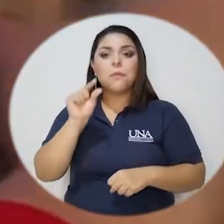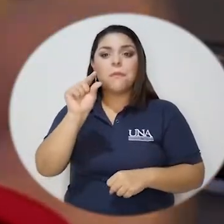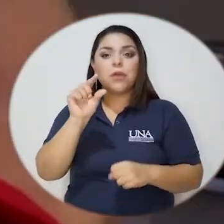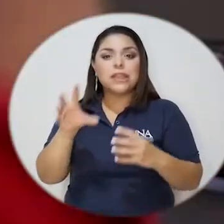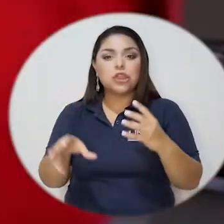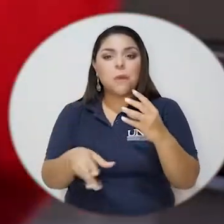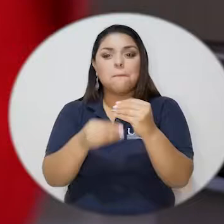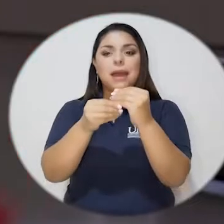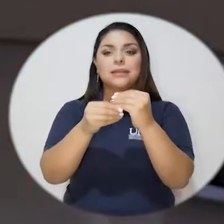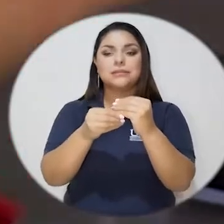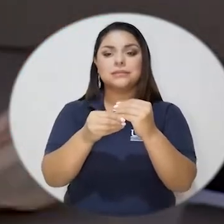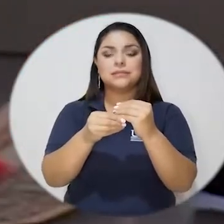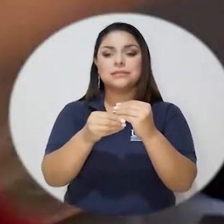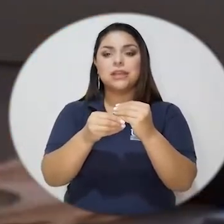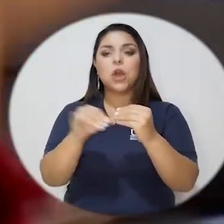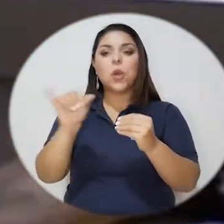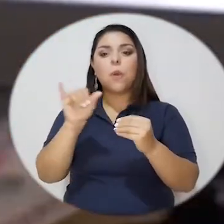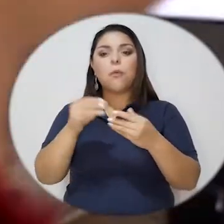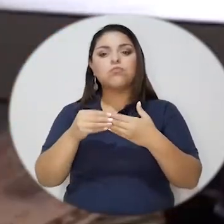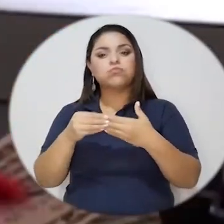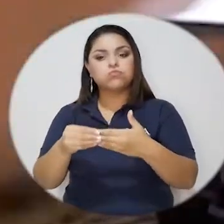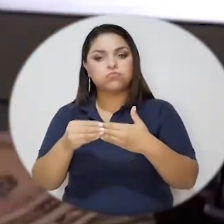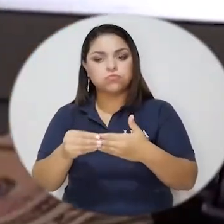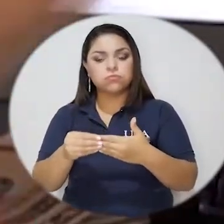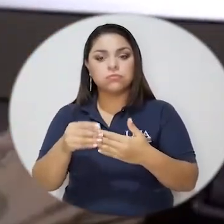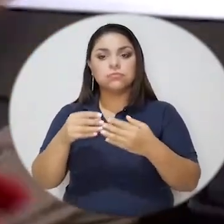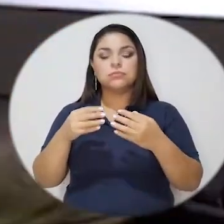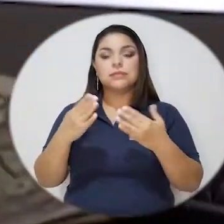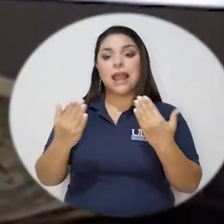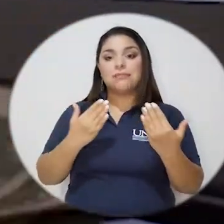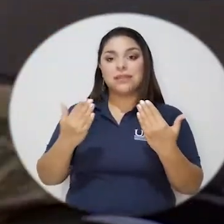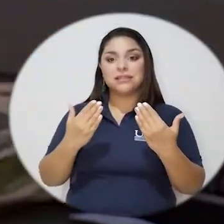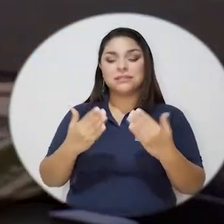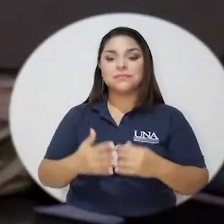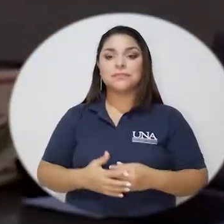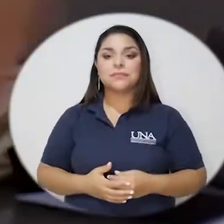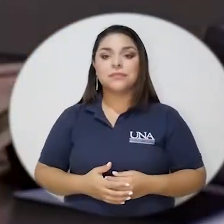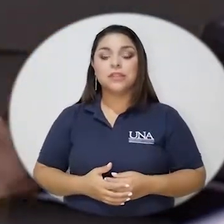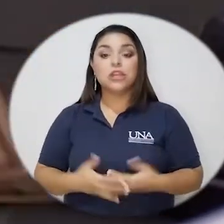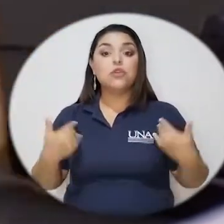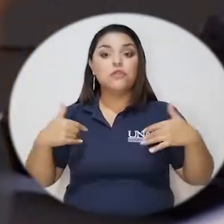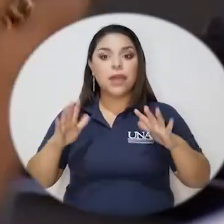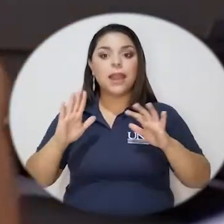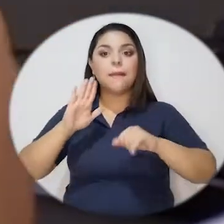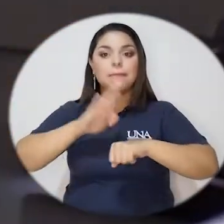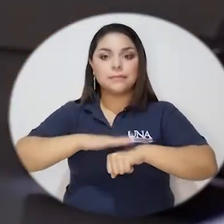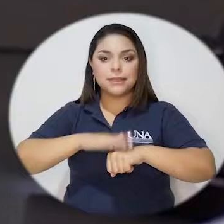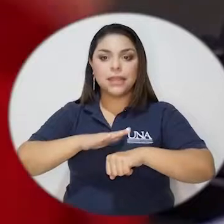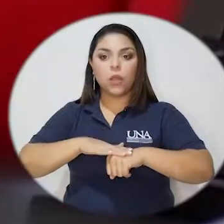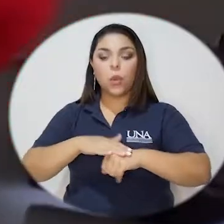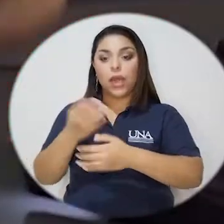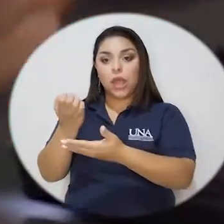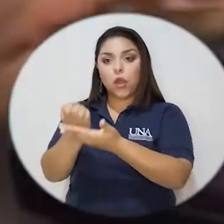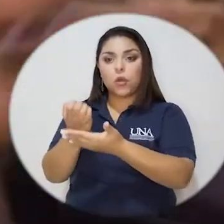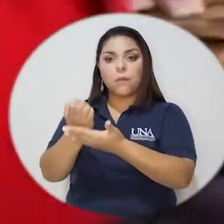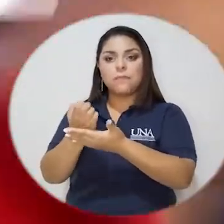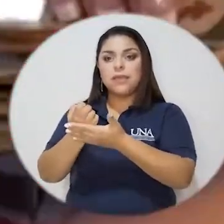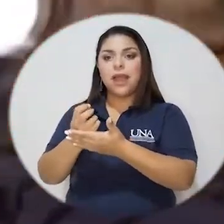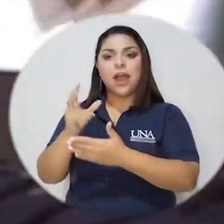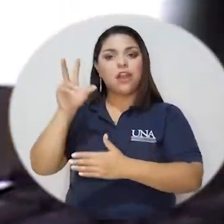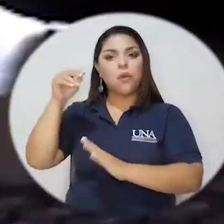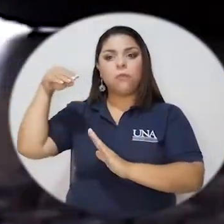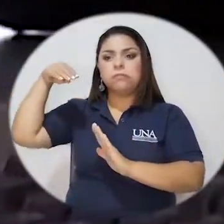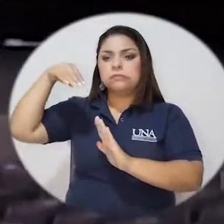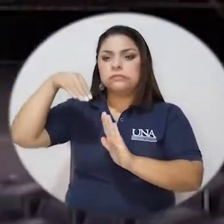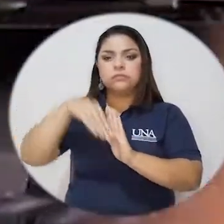más de haber sido más laxas y podían haber permitido que la economía